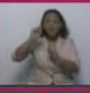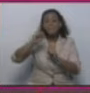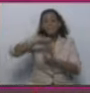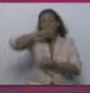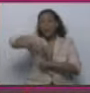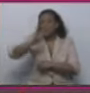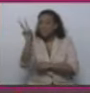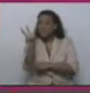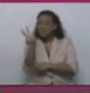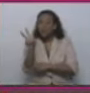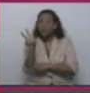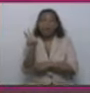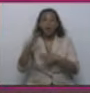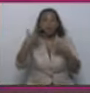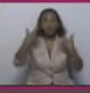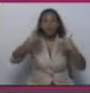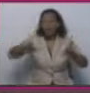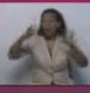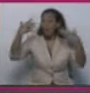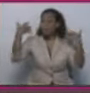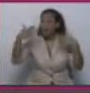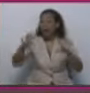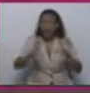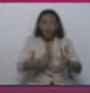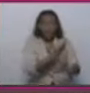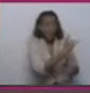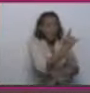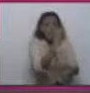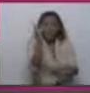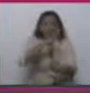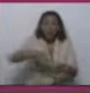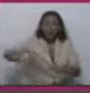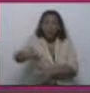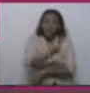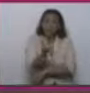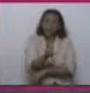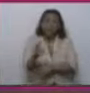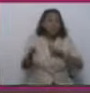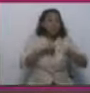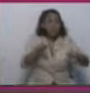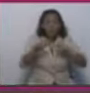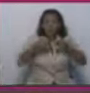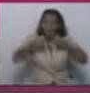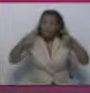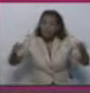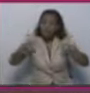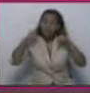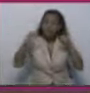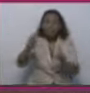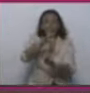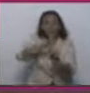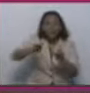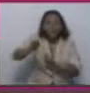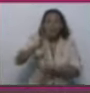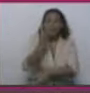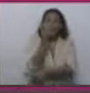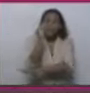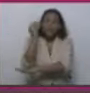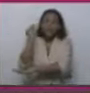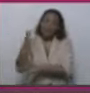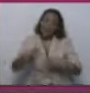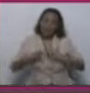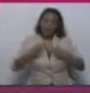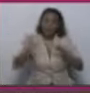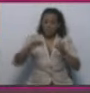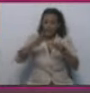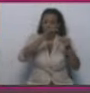querida, decenas de miles de muñequeras a lo largo y ancho del país. Es un movimiento muy poderoso y muy hermoso,